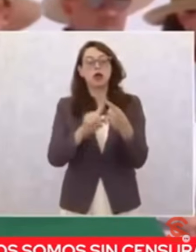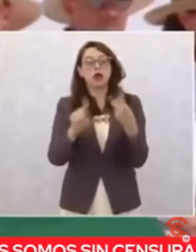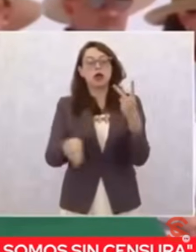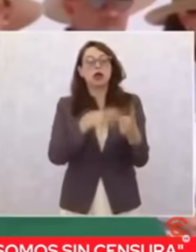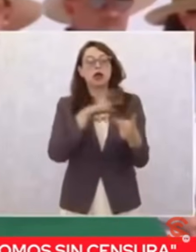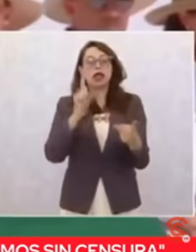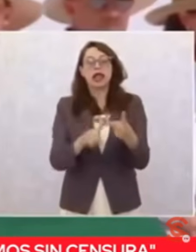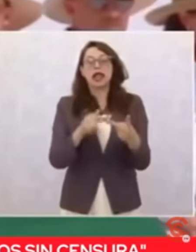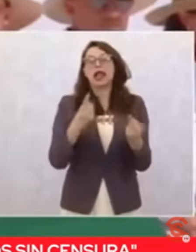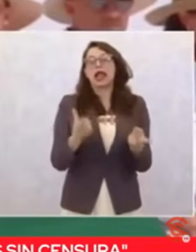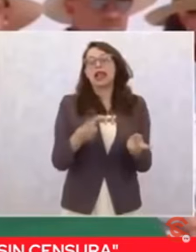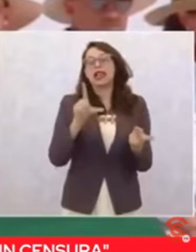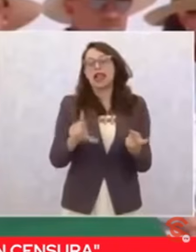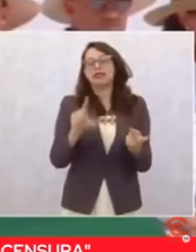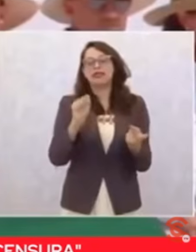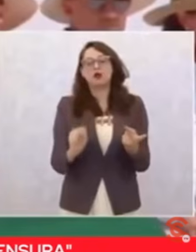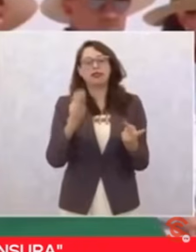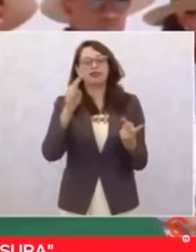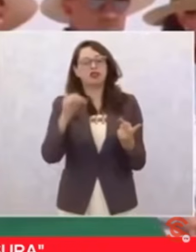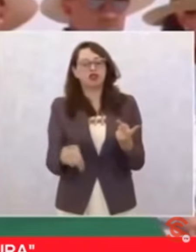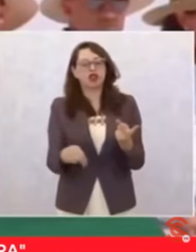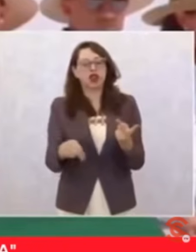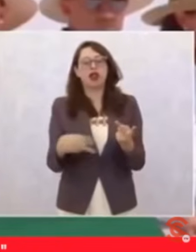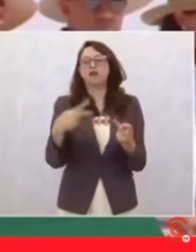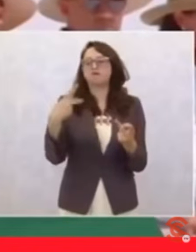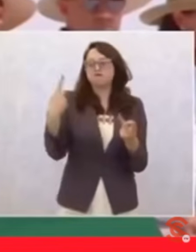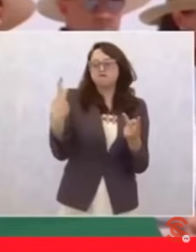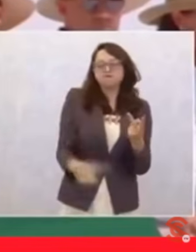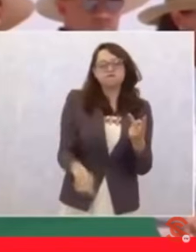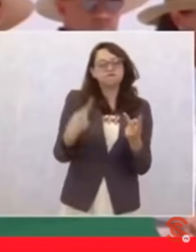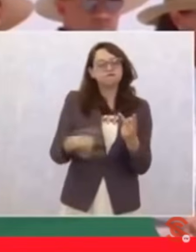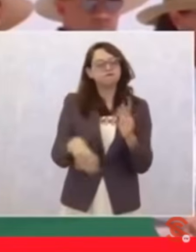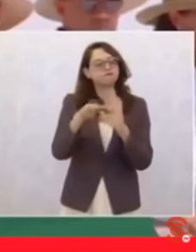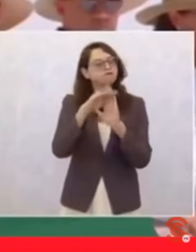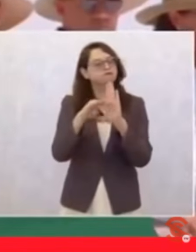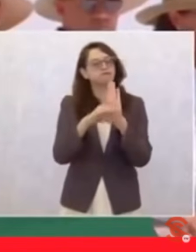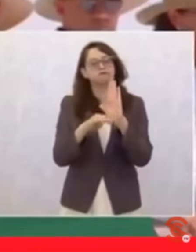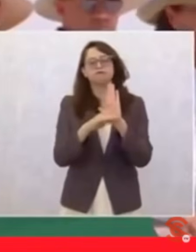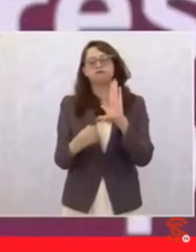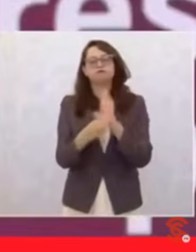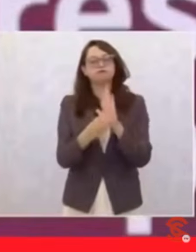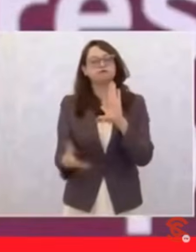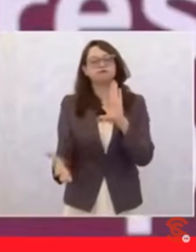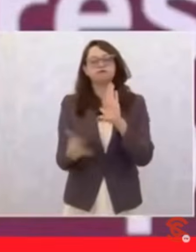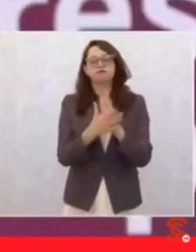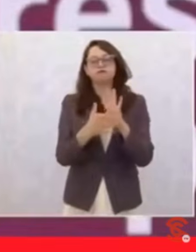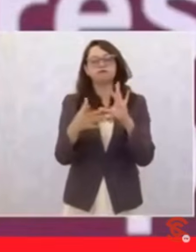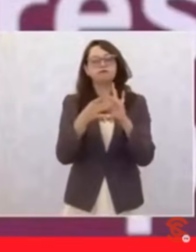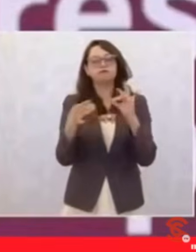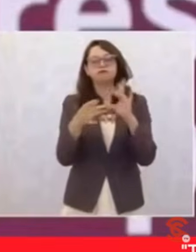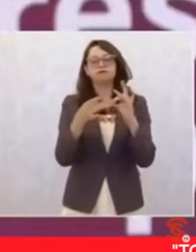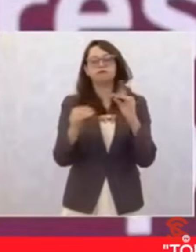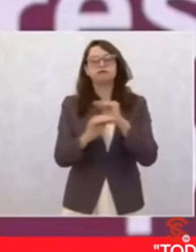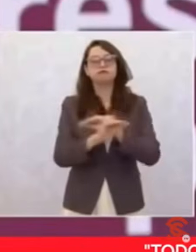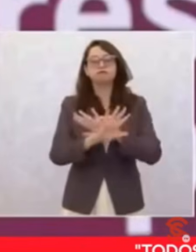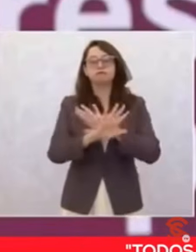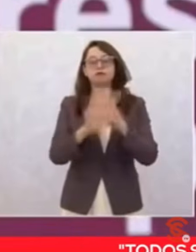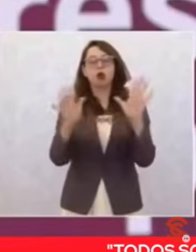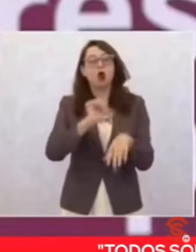de Seguridad Nacional establecen con precisión que ningún agente